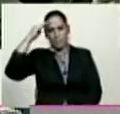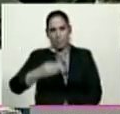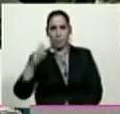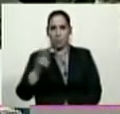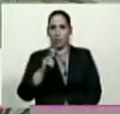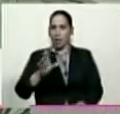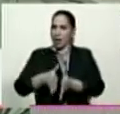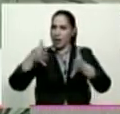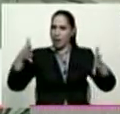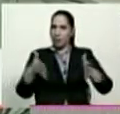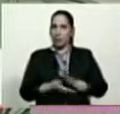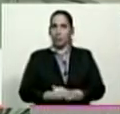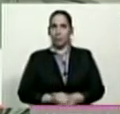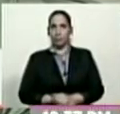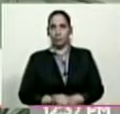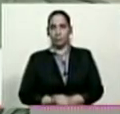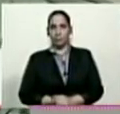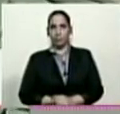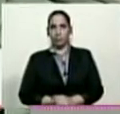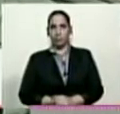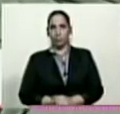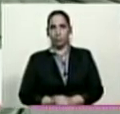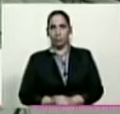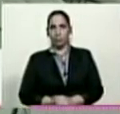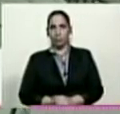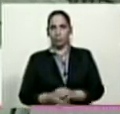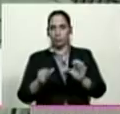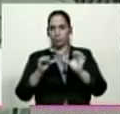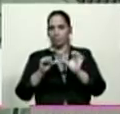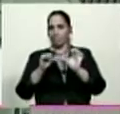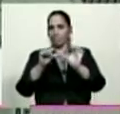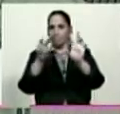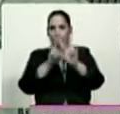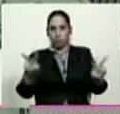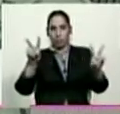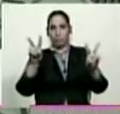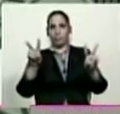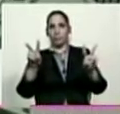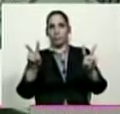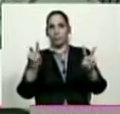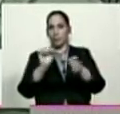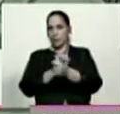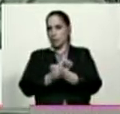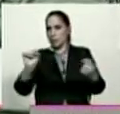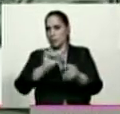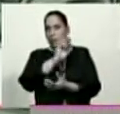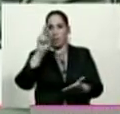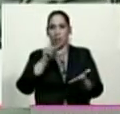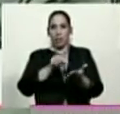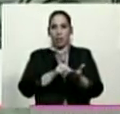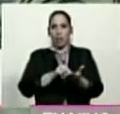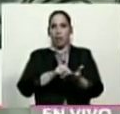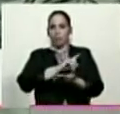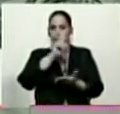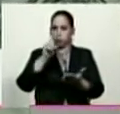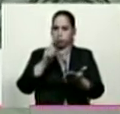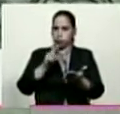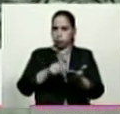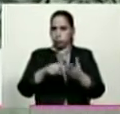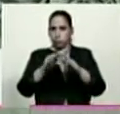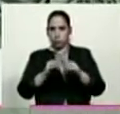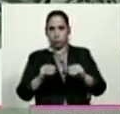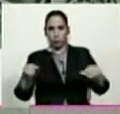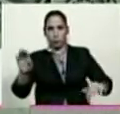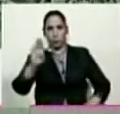más grande, el mantenimiento de la paz, la independencia nacional, la integridad territorial,